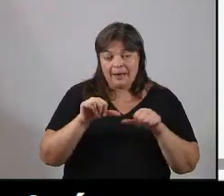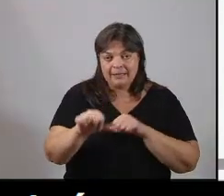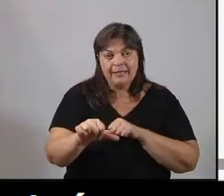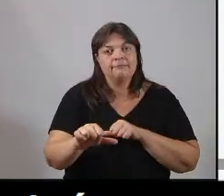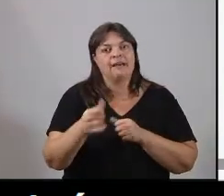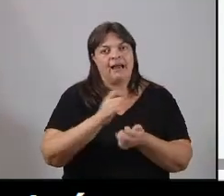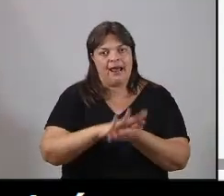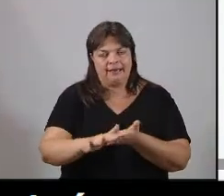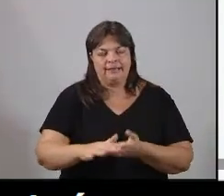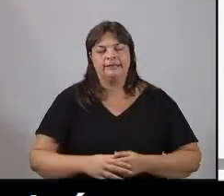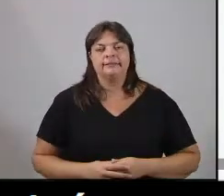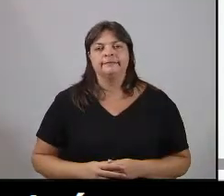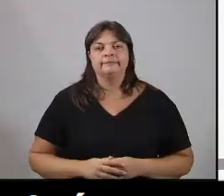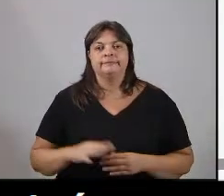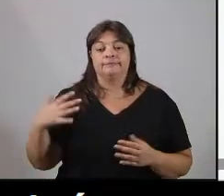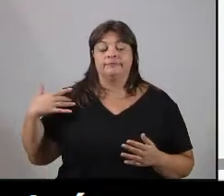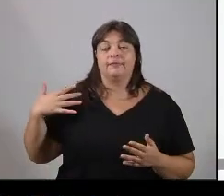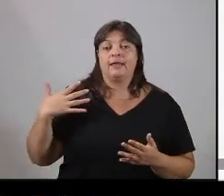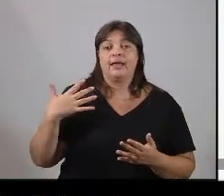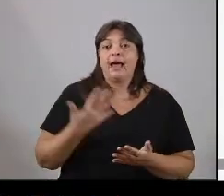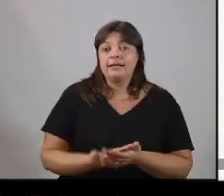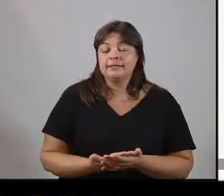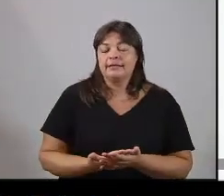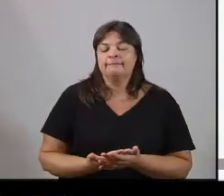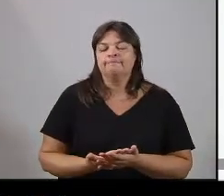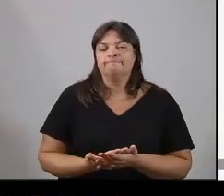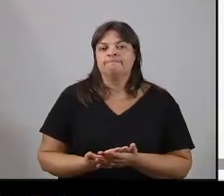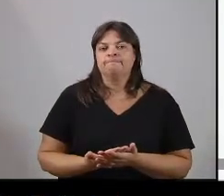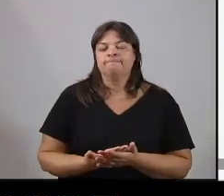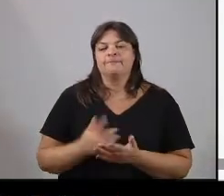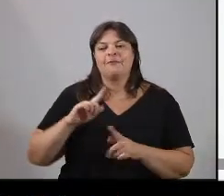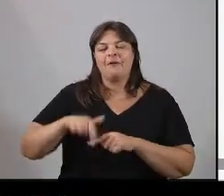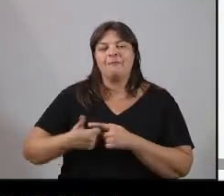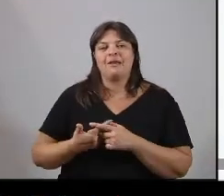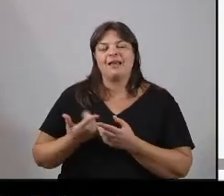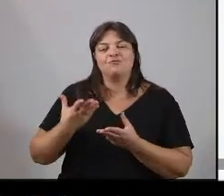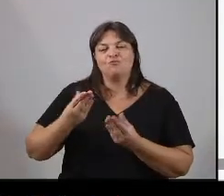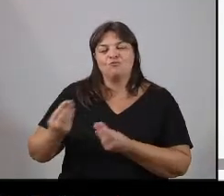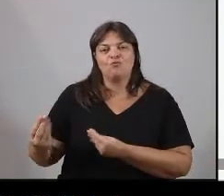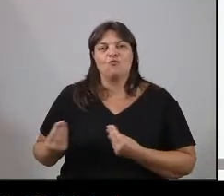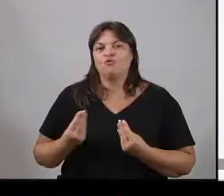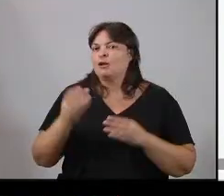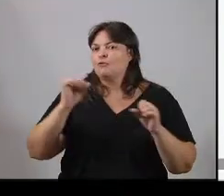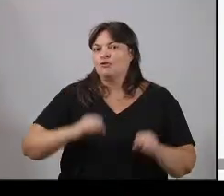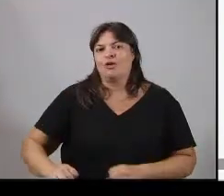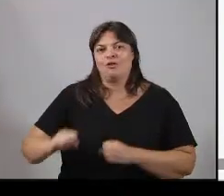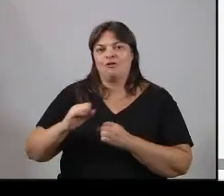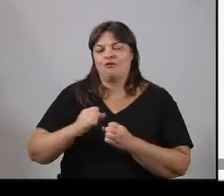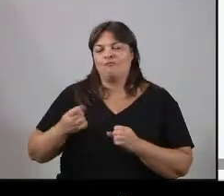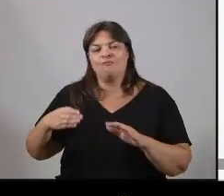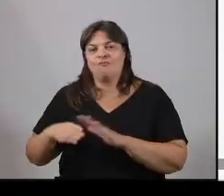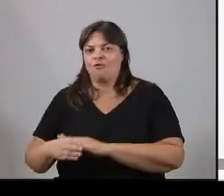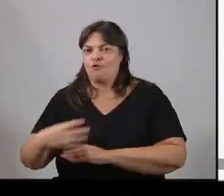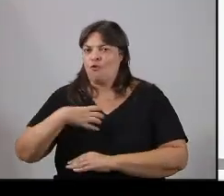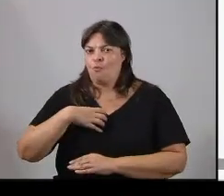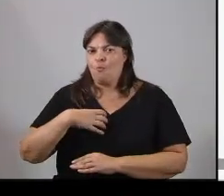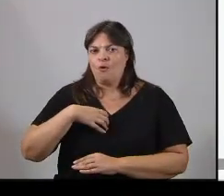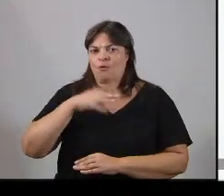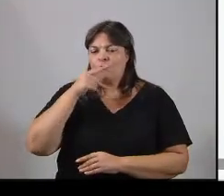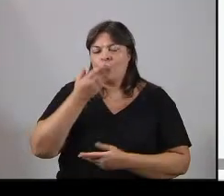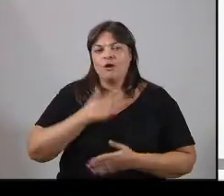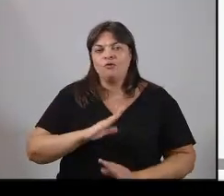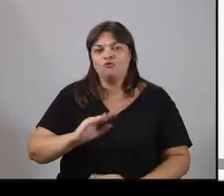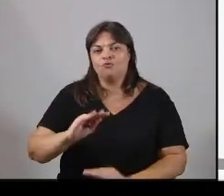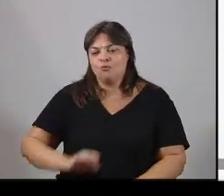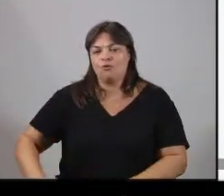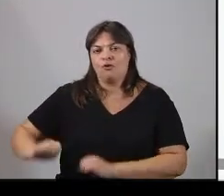2025. Hasta ahora, por desgracia, muchas familias no podían acceder a esta protección, a proteger así a sus hijos,